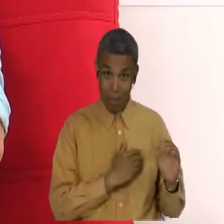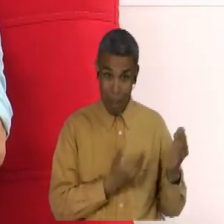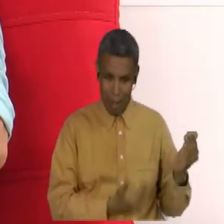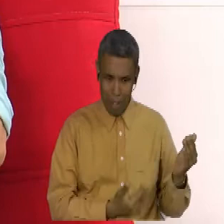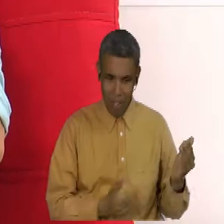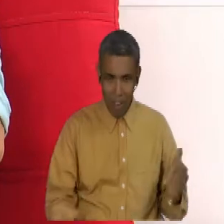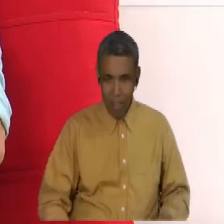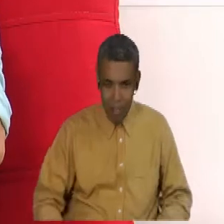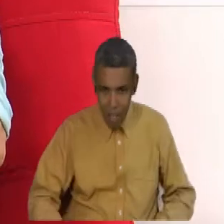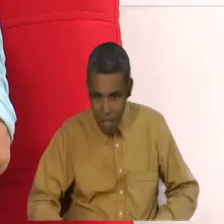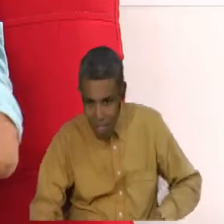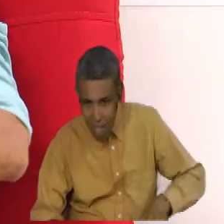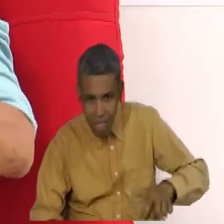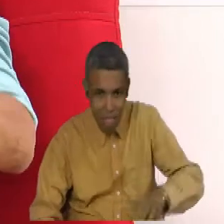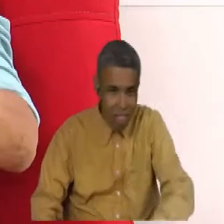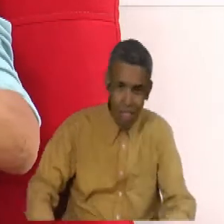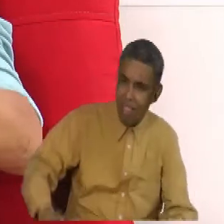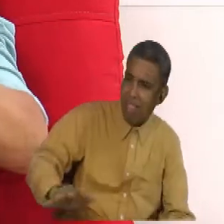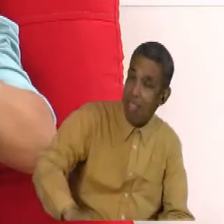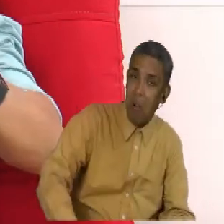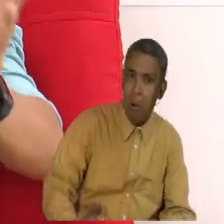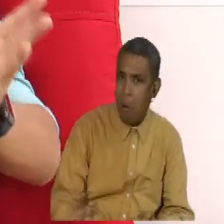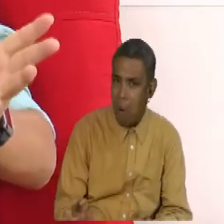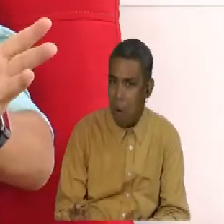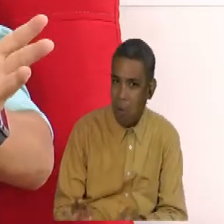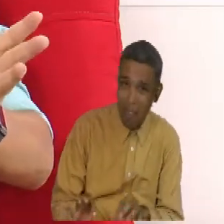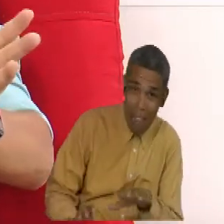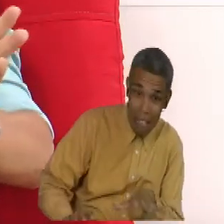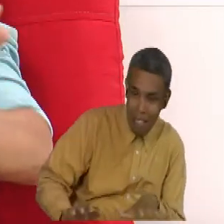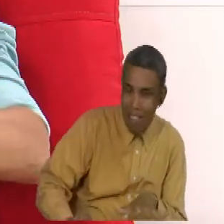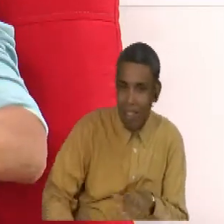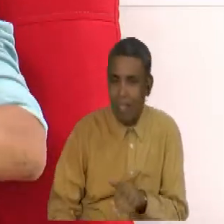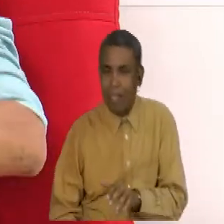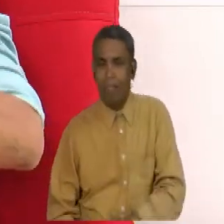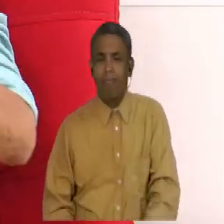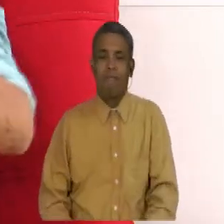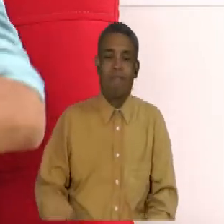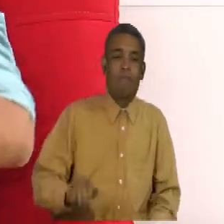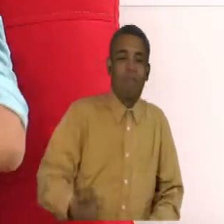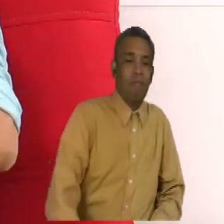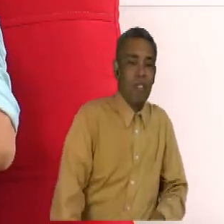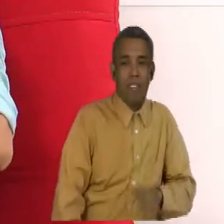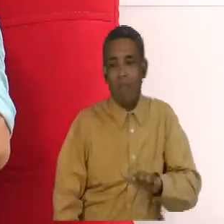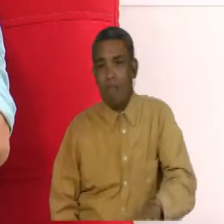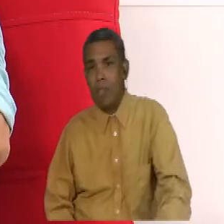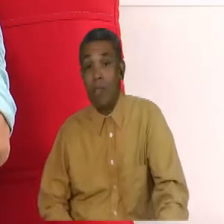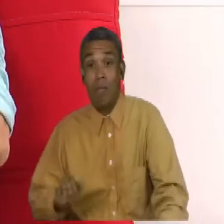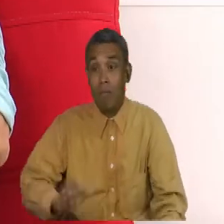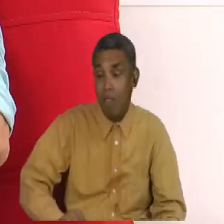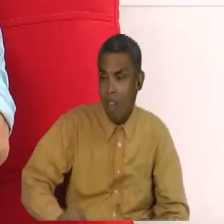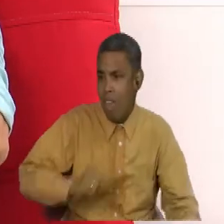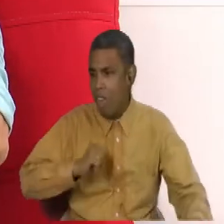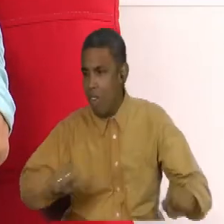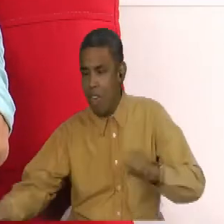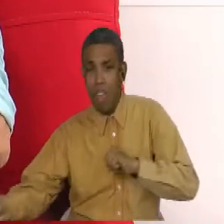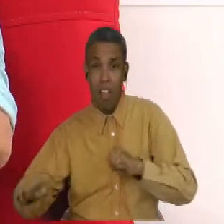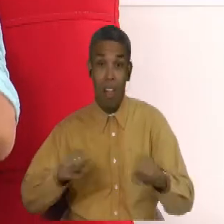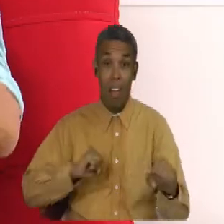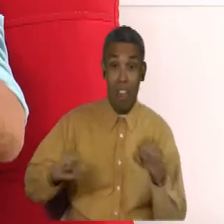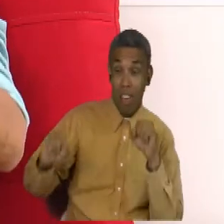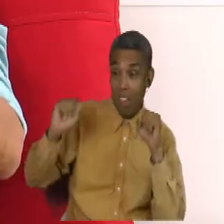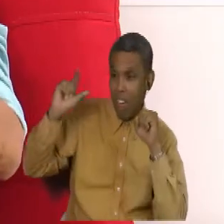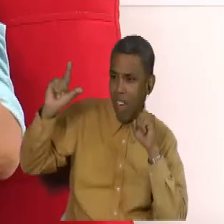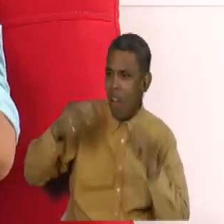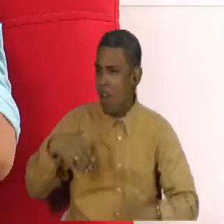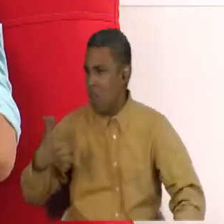gatear, a pararse, a caminar, etcétera, va a empezar a gastar más calorías porque el niño va a ser mucho más activo y eso lo va a